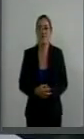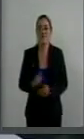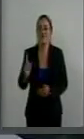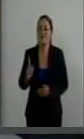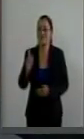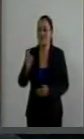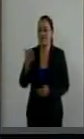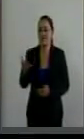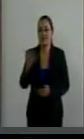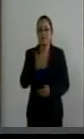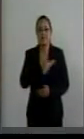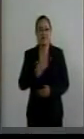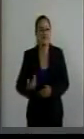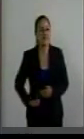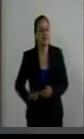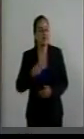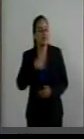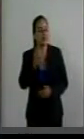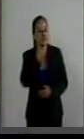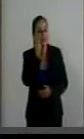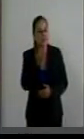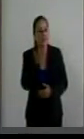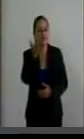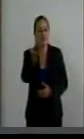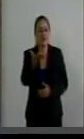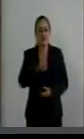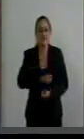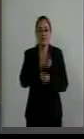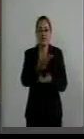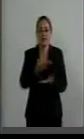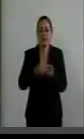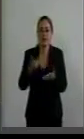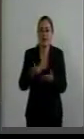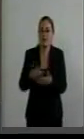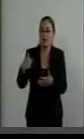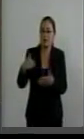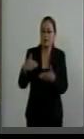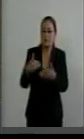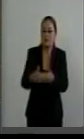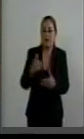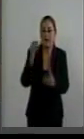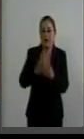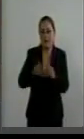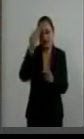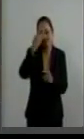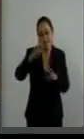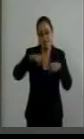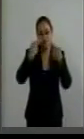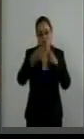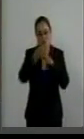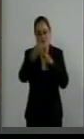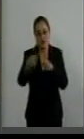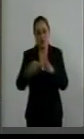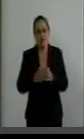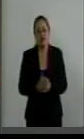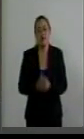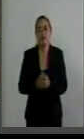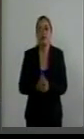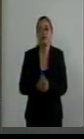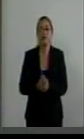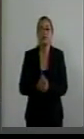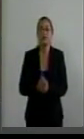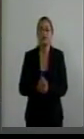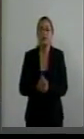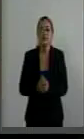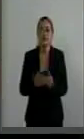Presidente, yo también quisiera decir que nos encontramos al final de este periodo ordinario de sesiones y